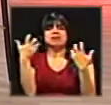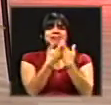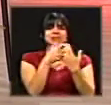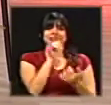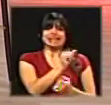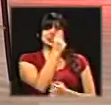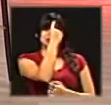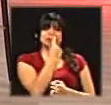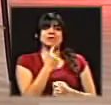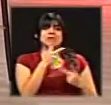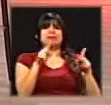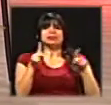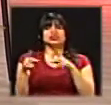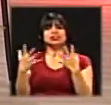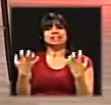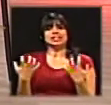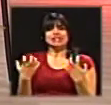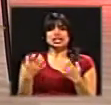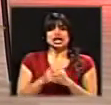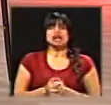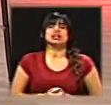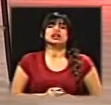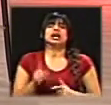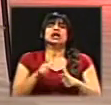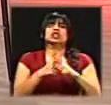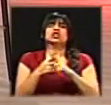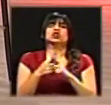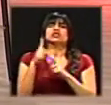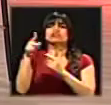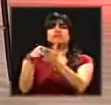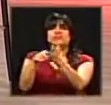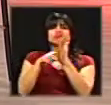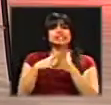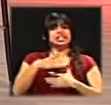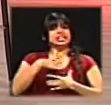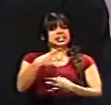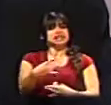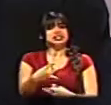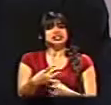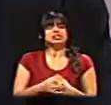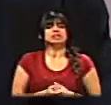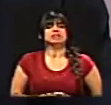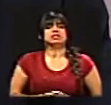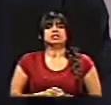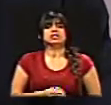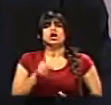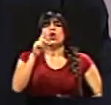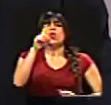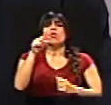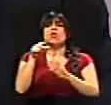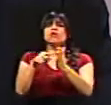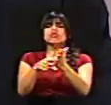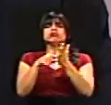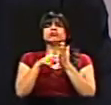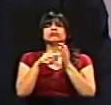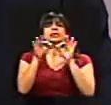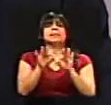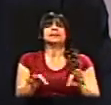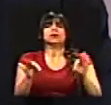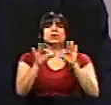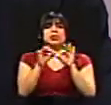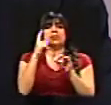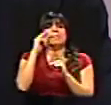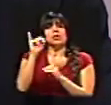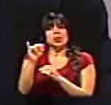manera. Entonces encuentra, digamos, un sustrato interesante, un antecedente importante por esa